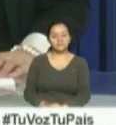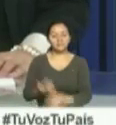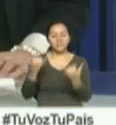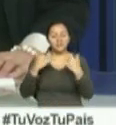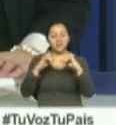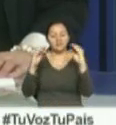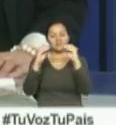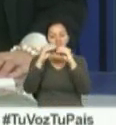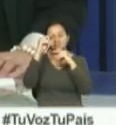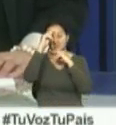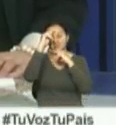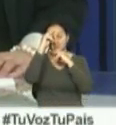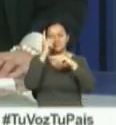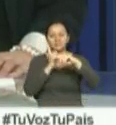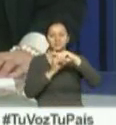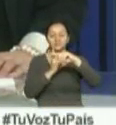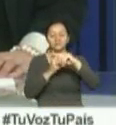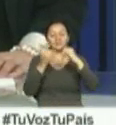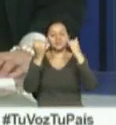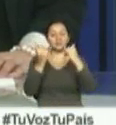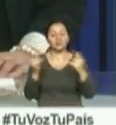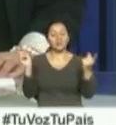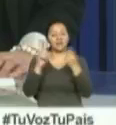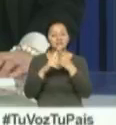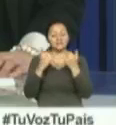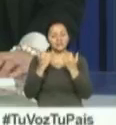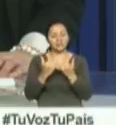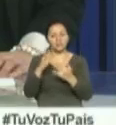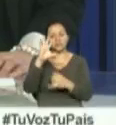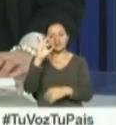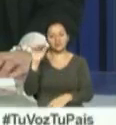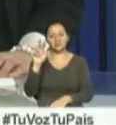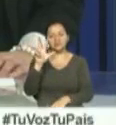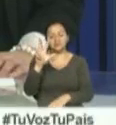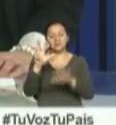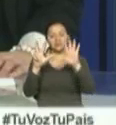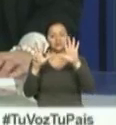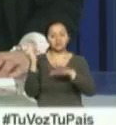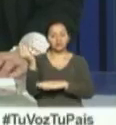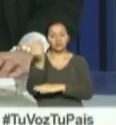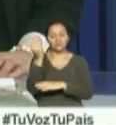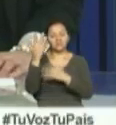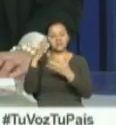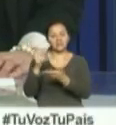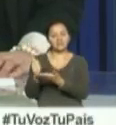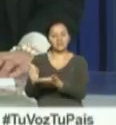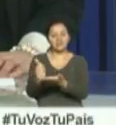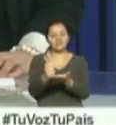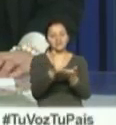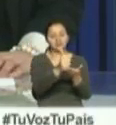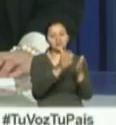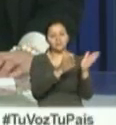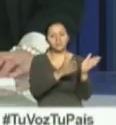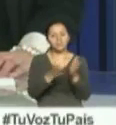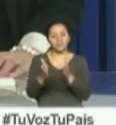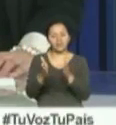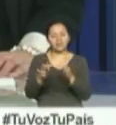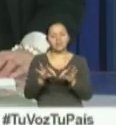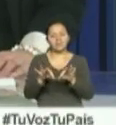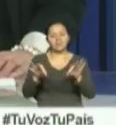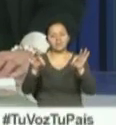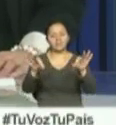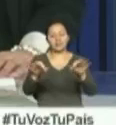Continuamos con noticias positivas. Hasta el momento, 538 jóvenes se han beneficiado del programa de becas Globo